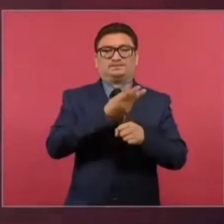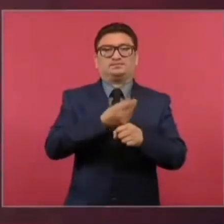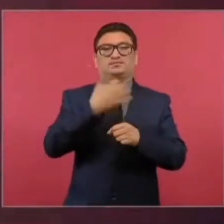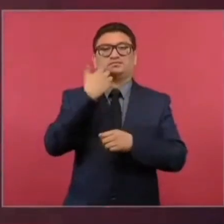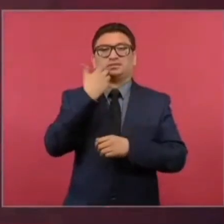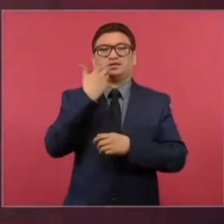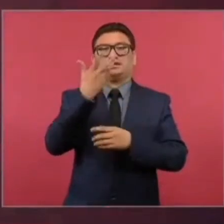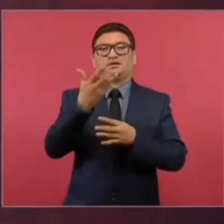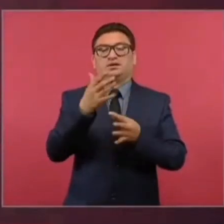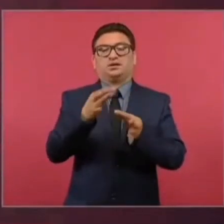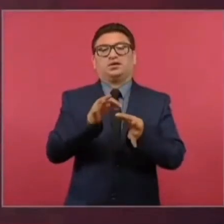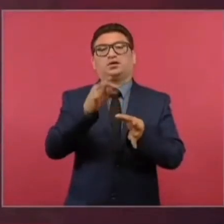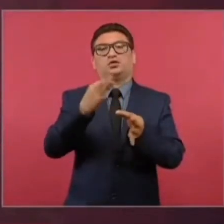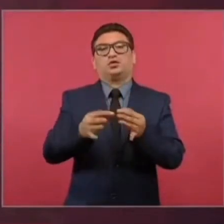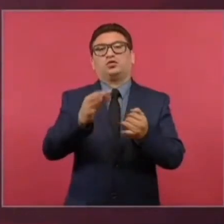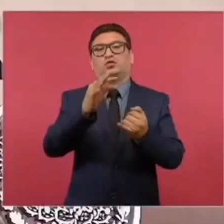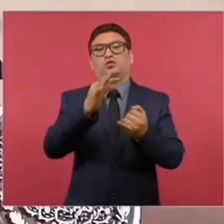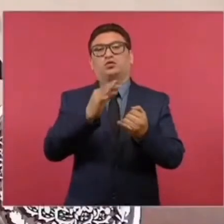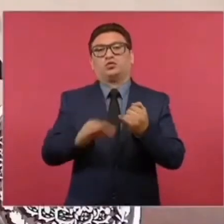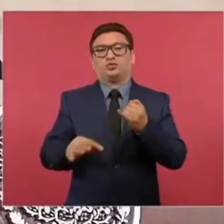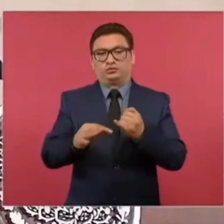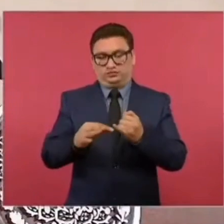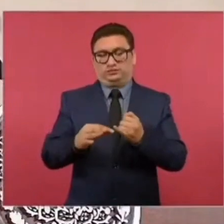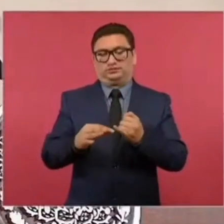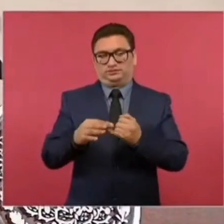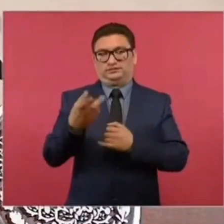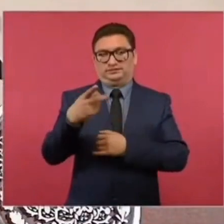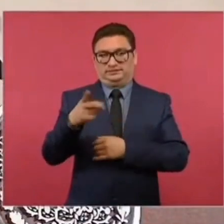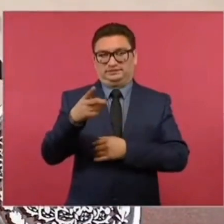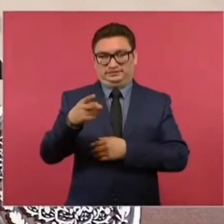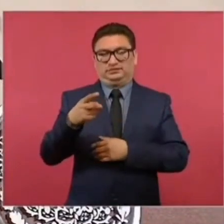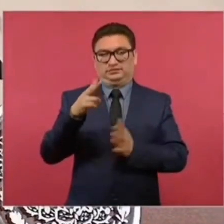tener a finales de este año.